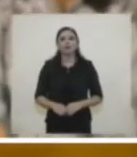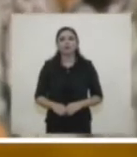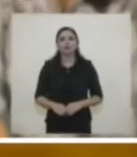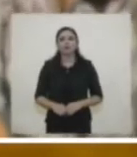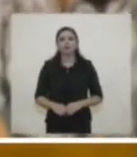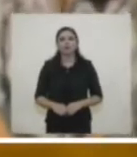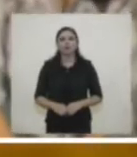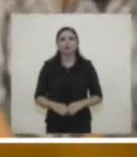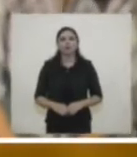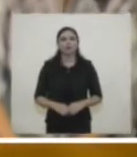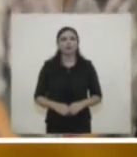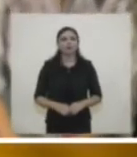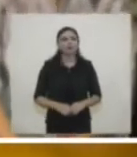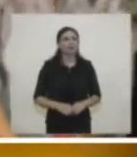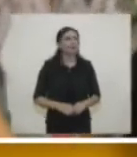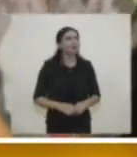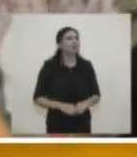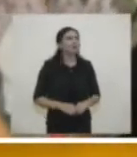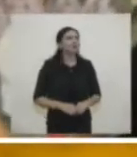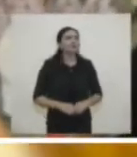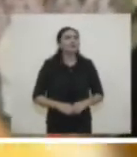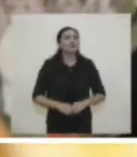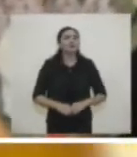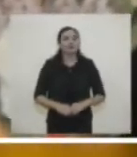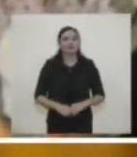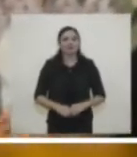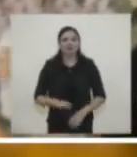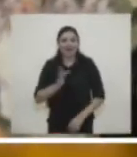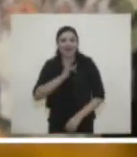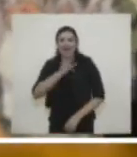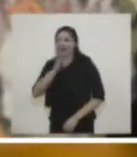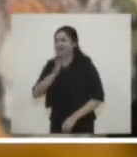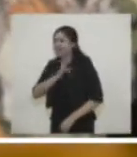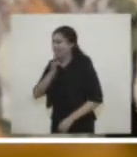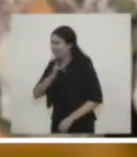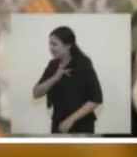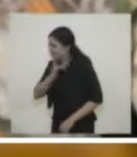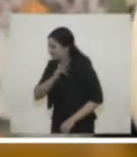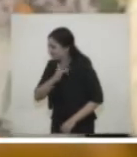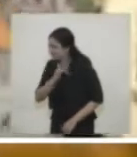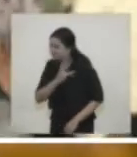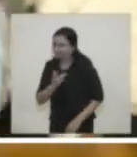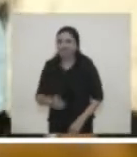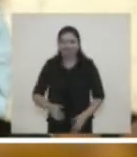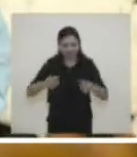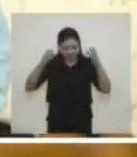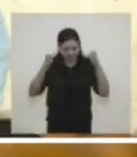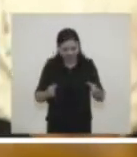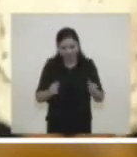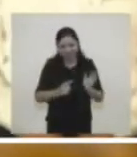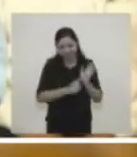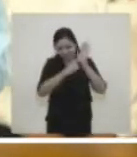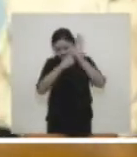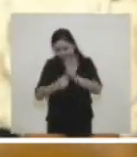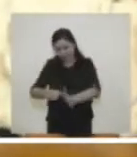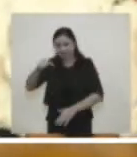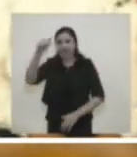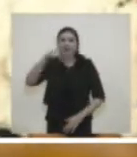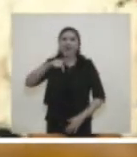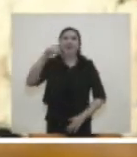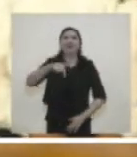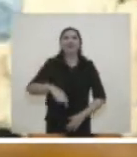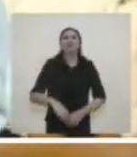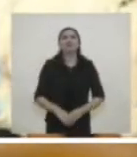este gobierno ha hecho su tarea en aplicar la ley independientemente de ideología. Y que, por supuesto,